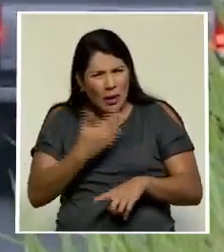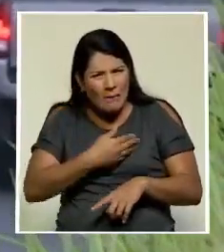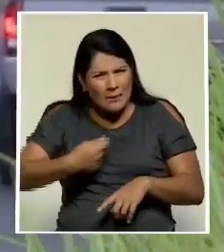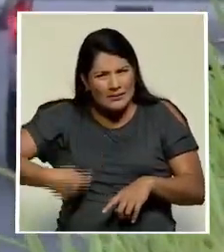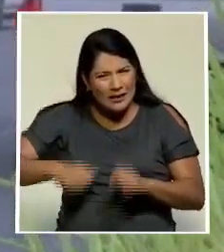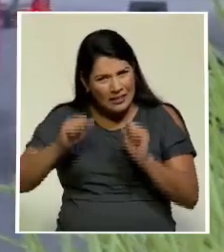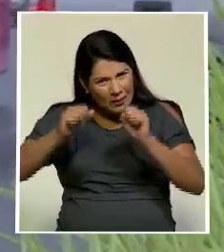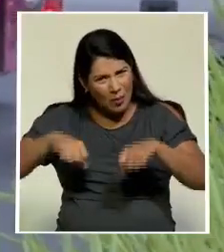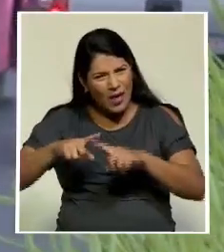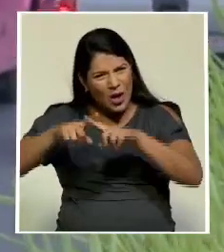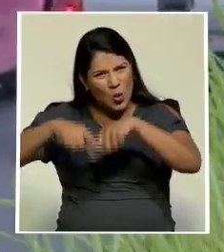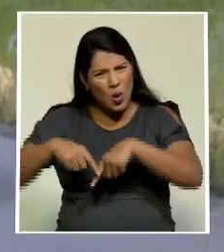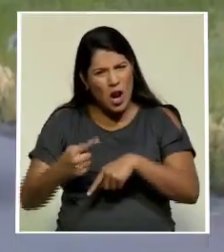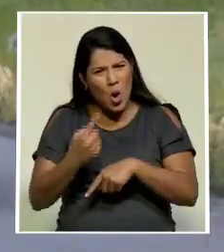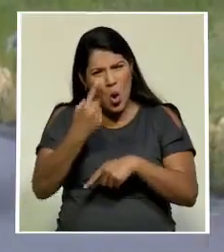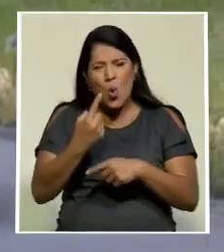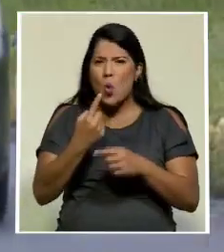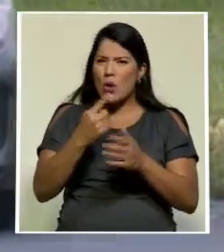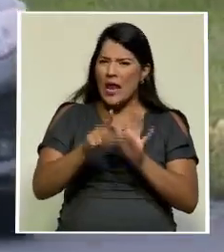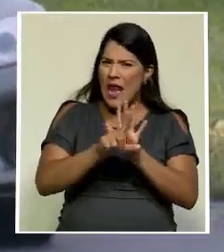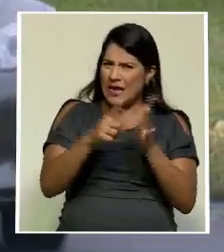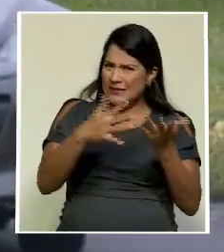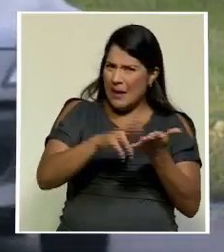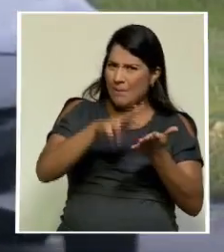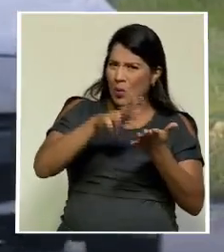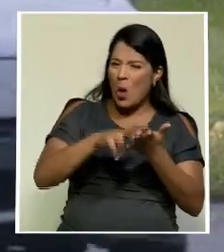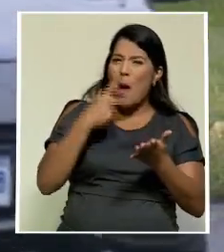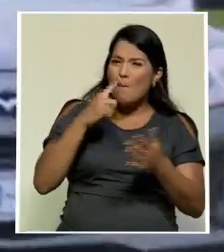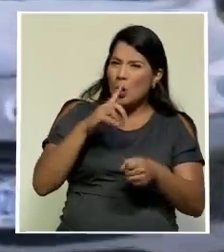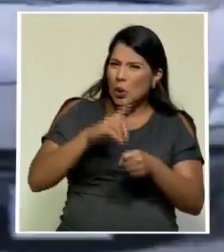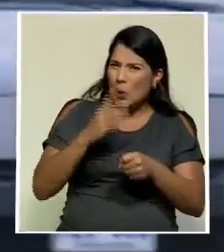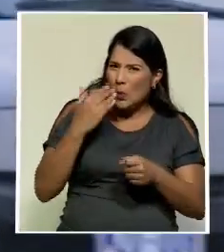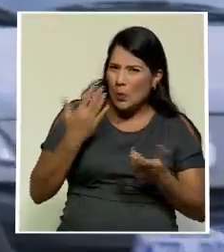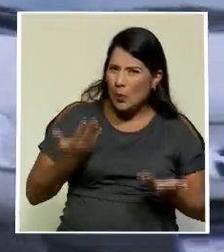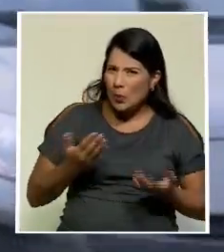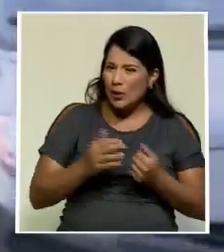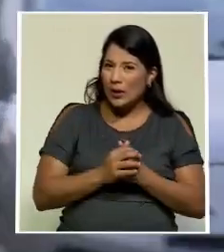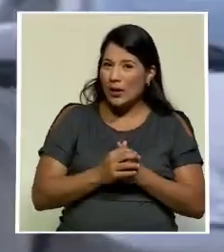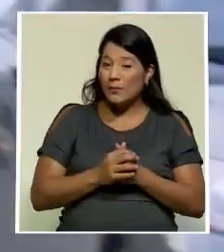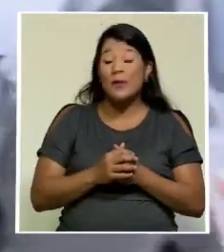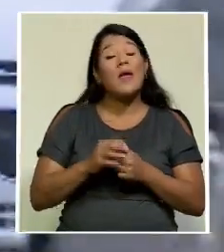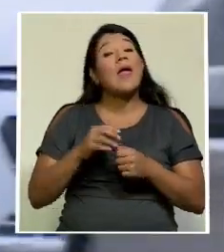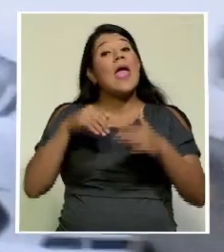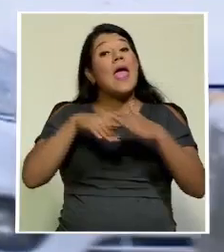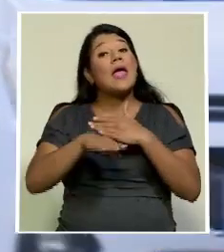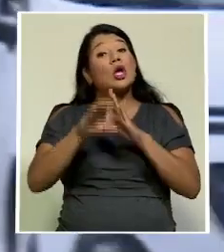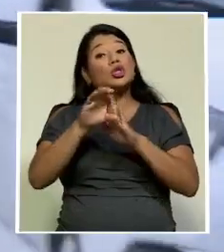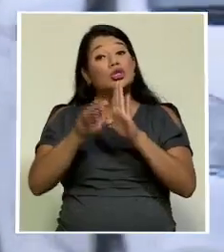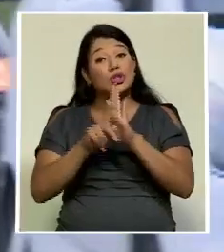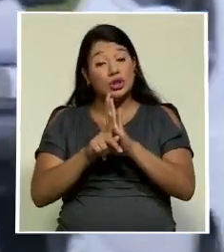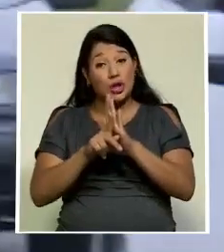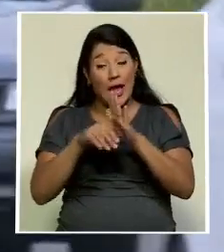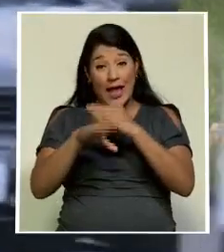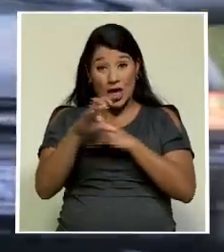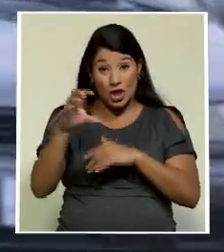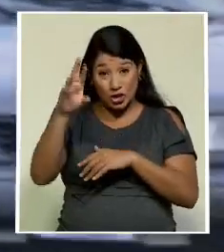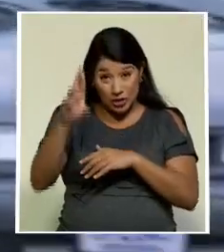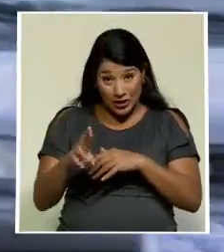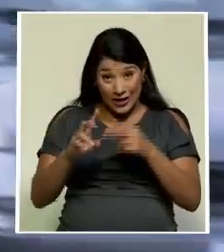legislativo evidentemente ya aprobado por los diputados? Para eso hay que ir a la Constitución Política de nuestro país y el reglamento de la